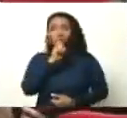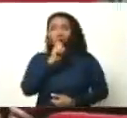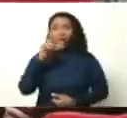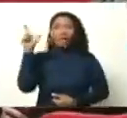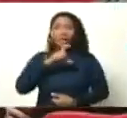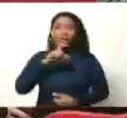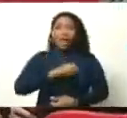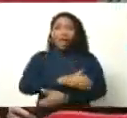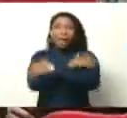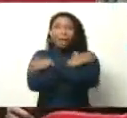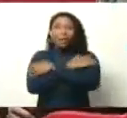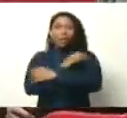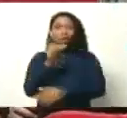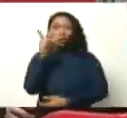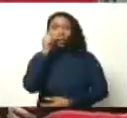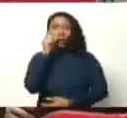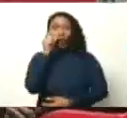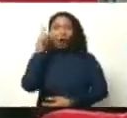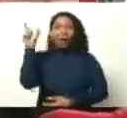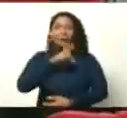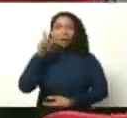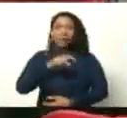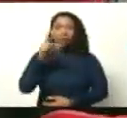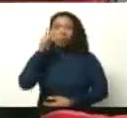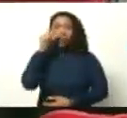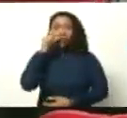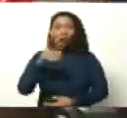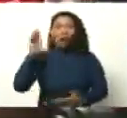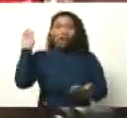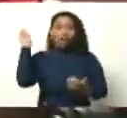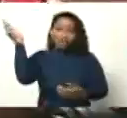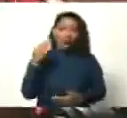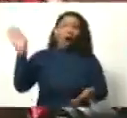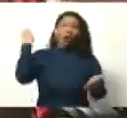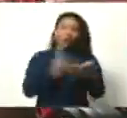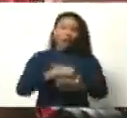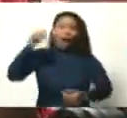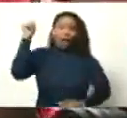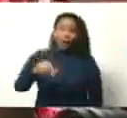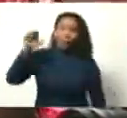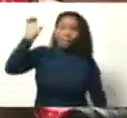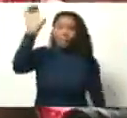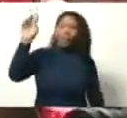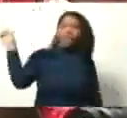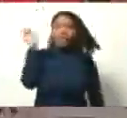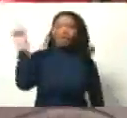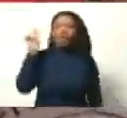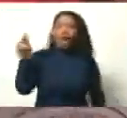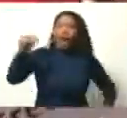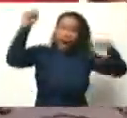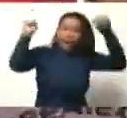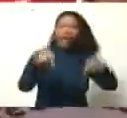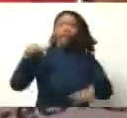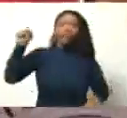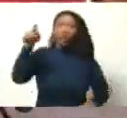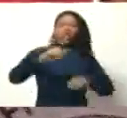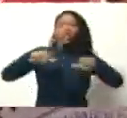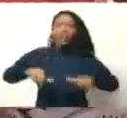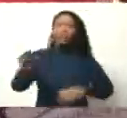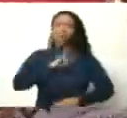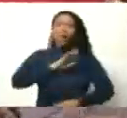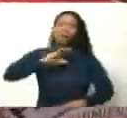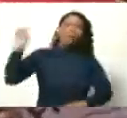merece el abrazo de su padre, que merece que su padre regrese a esta su patria venezolana, a esta su tierra